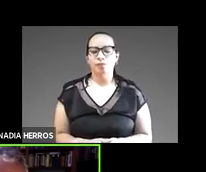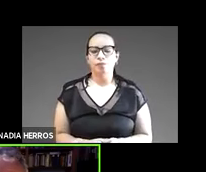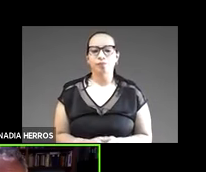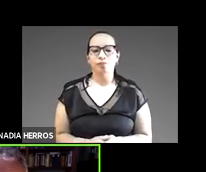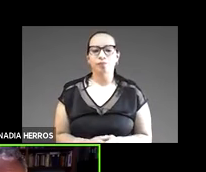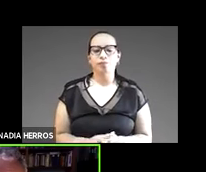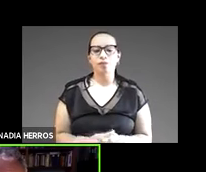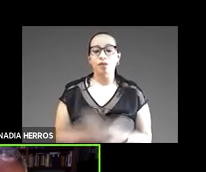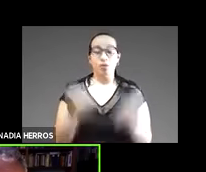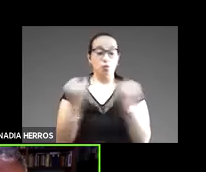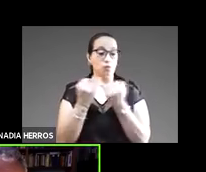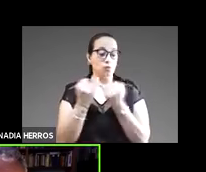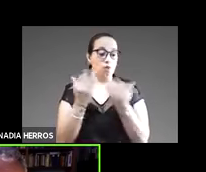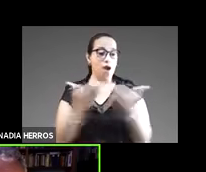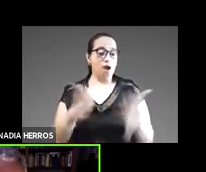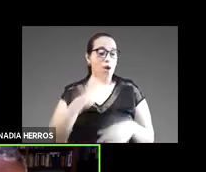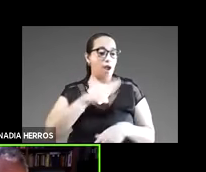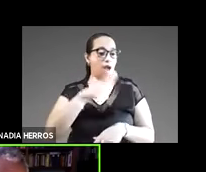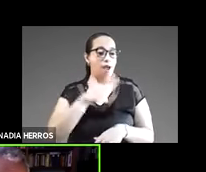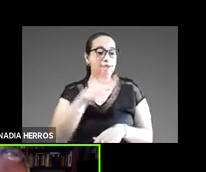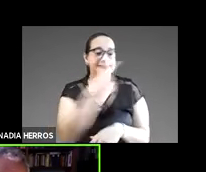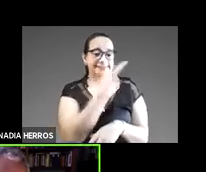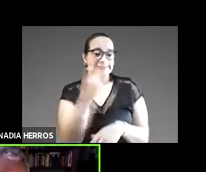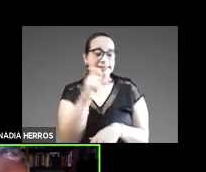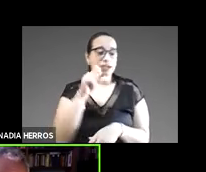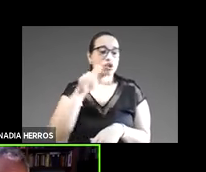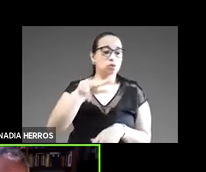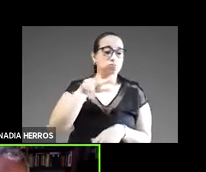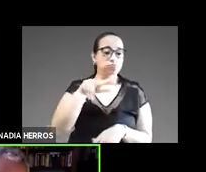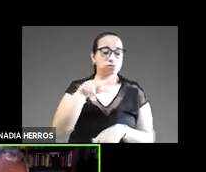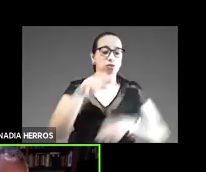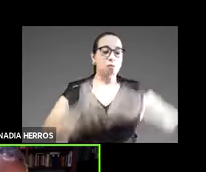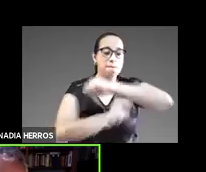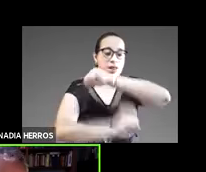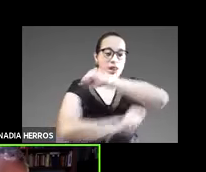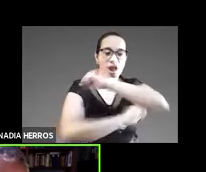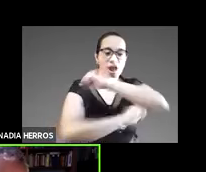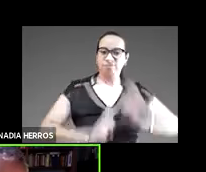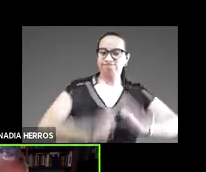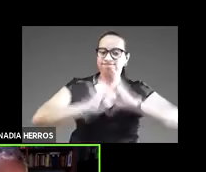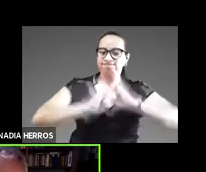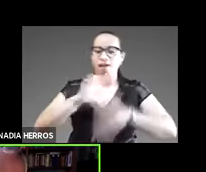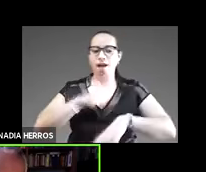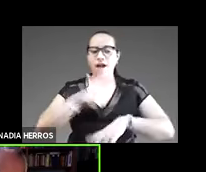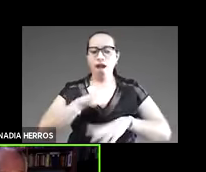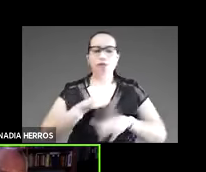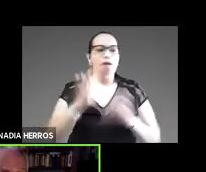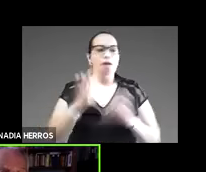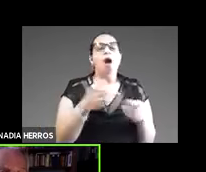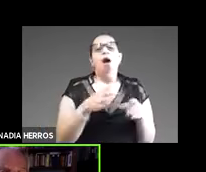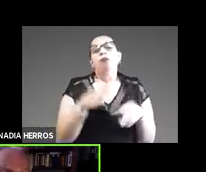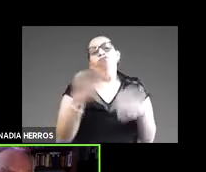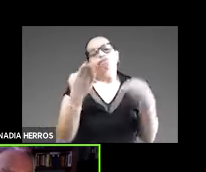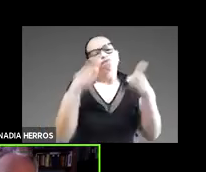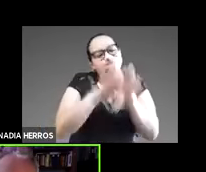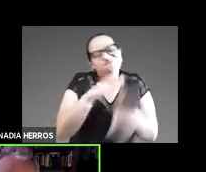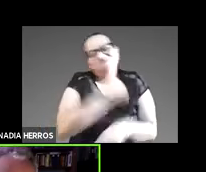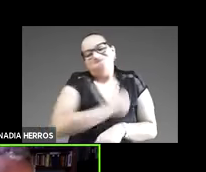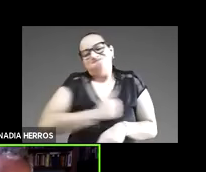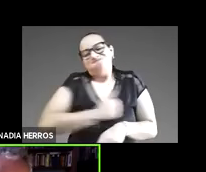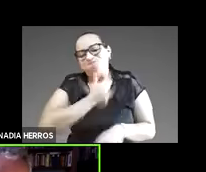Tenemos en este momento 118 pilares equipados y desafortunadamente cerrados por la epidemia, pero